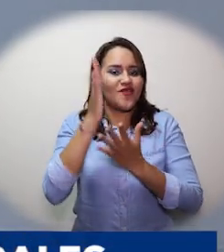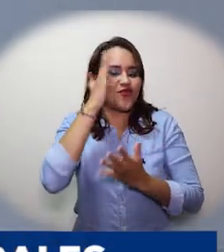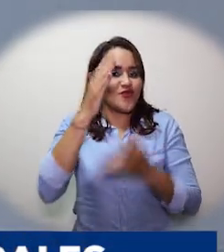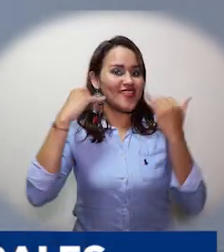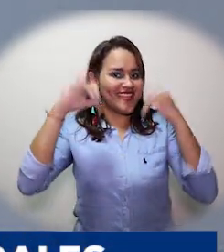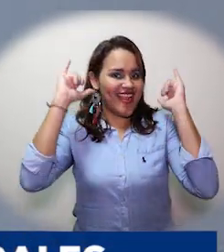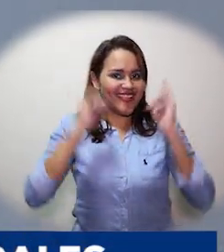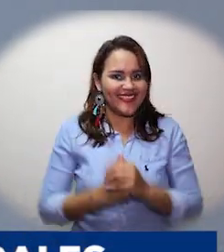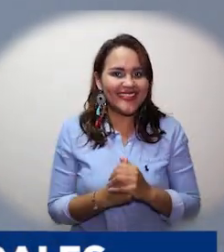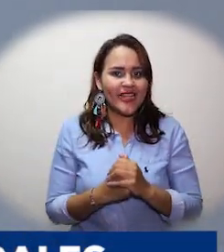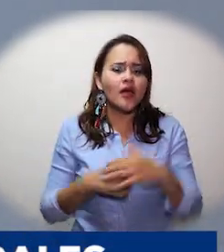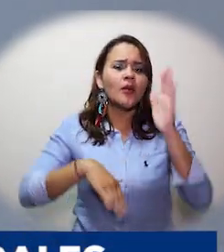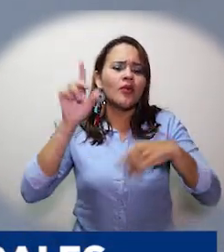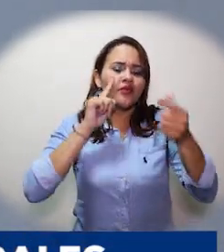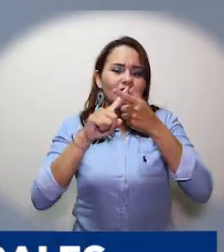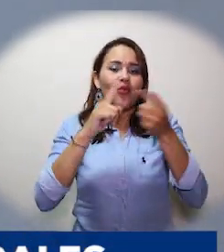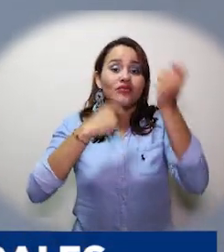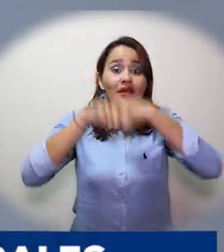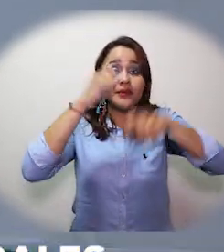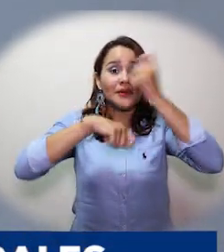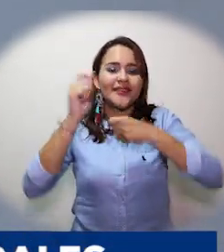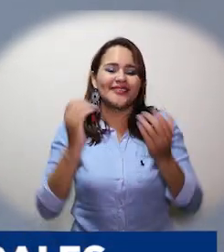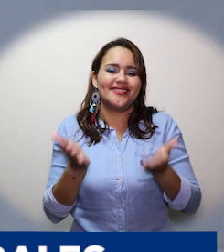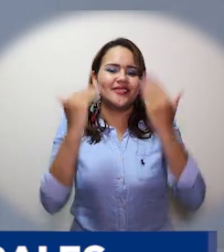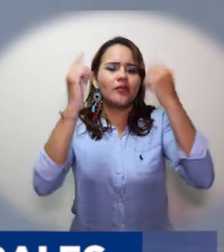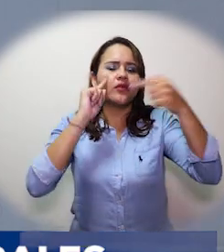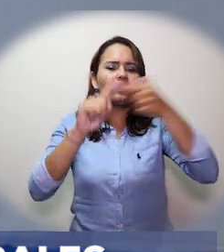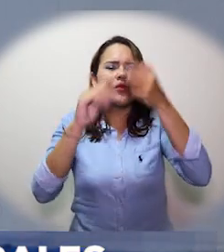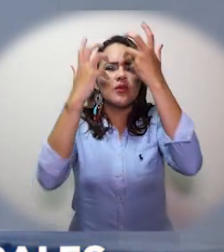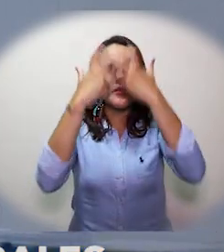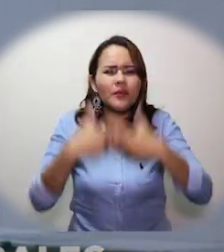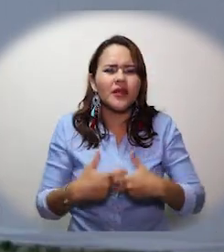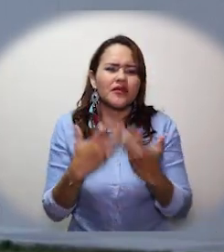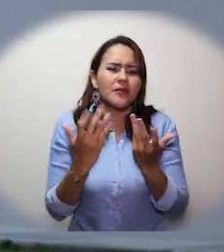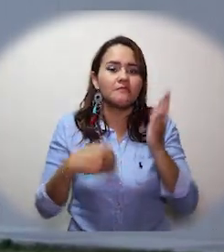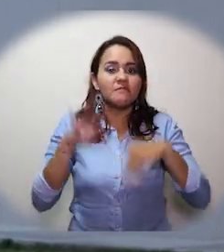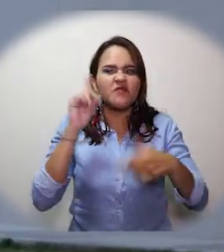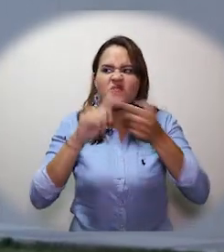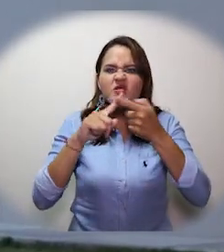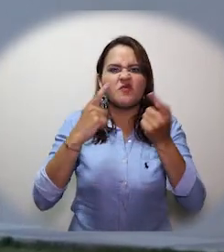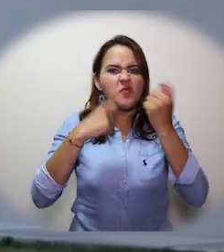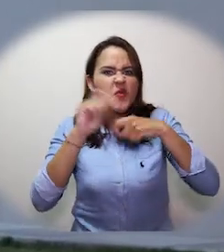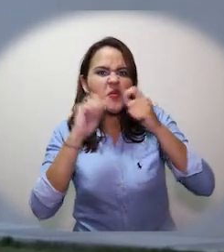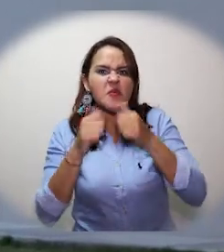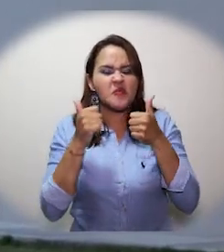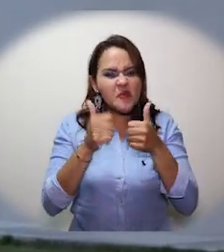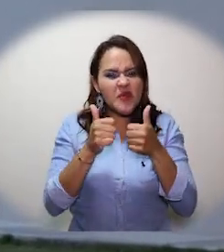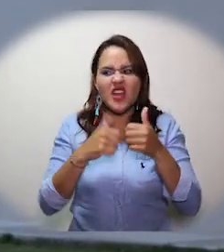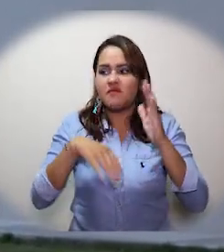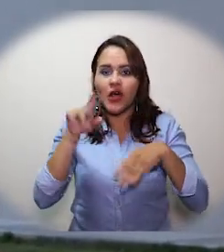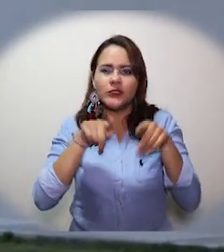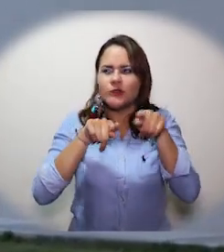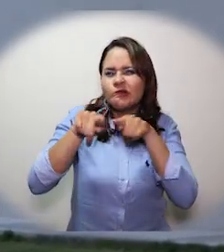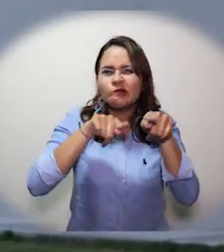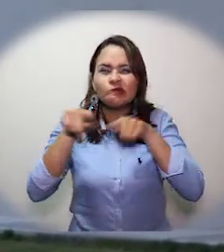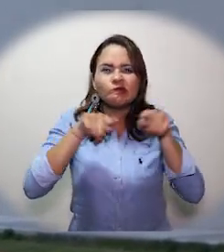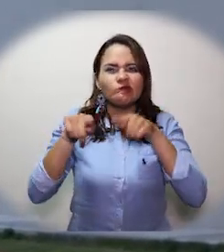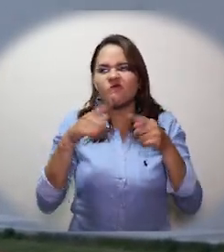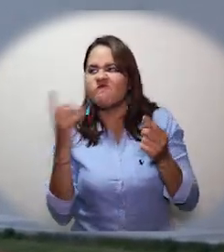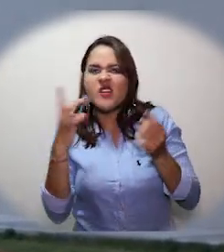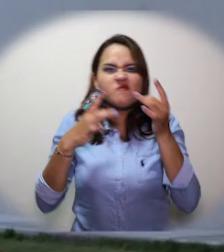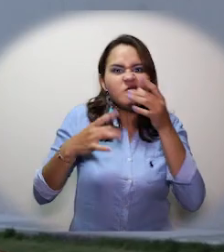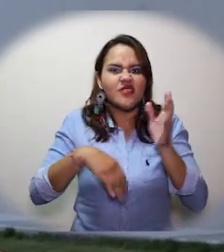más que nunca del futuro. El marketing tiene una ventaja, es que ayuda a que las empresas sean más rentables, que sean más